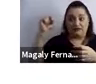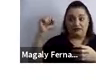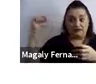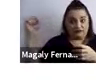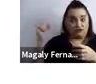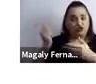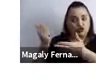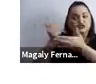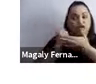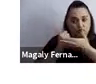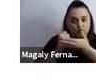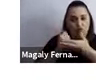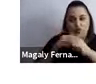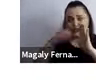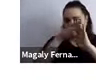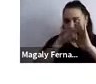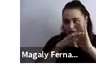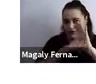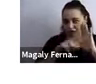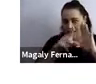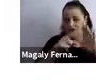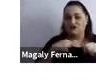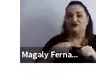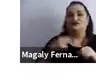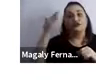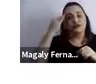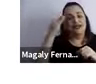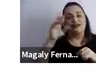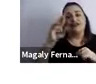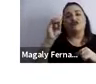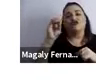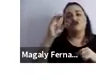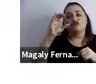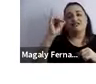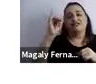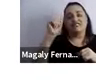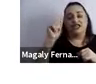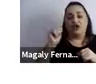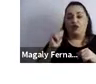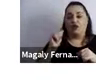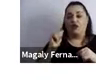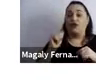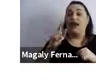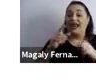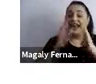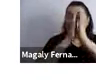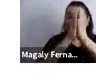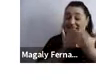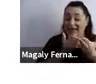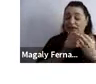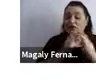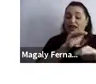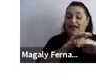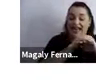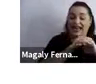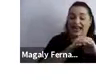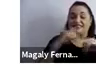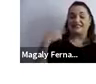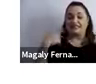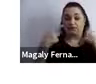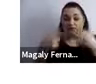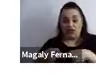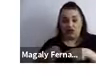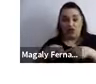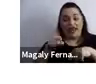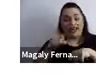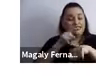Social costarricense, y bien lo sabe Rocío, a publicar aquella aquel libro en inglés y en castellano, y en aquel